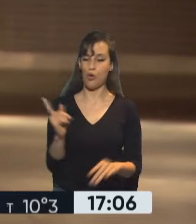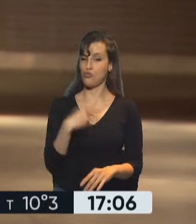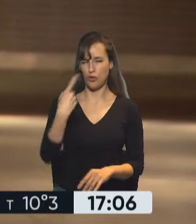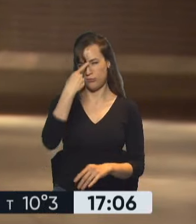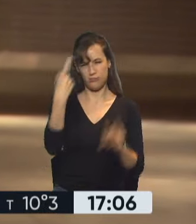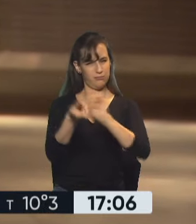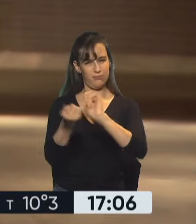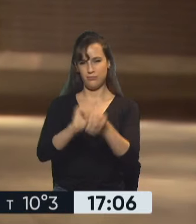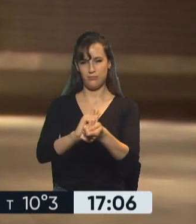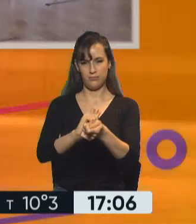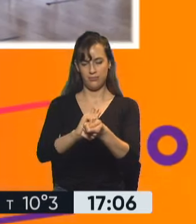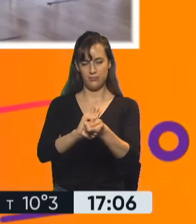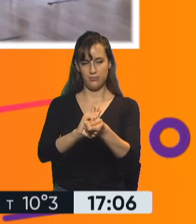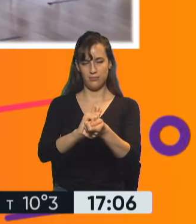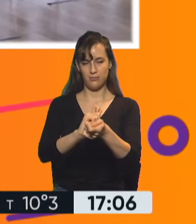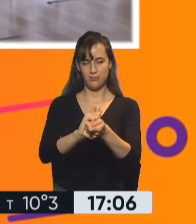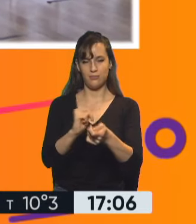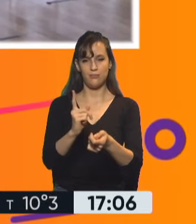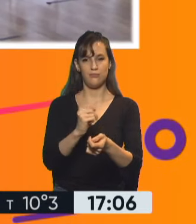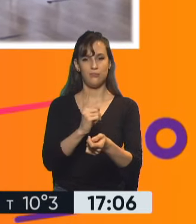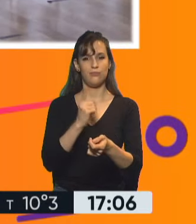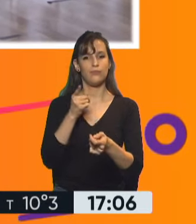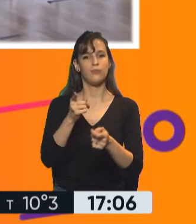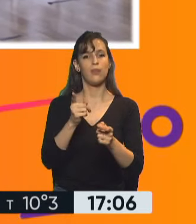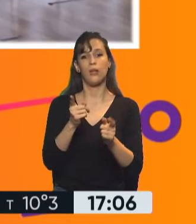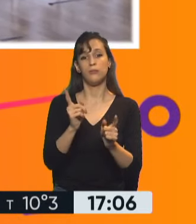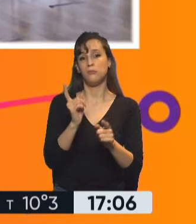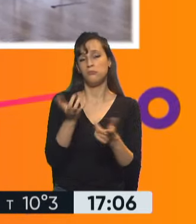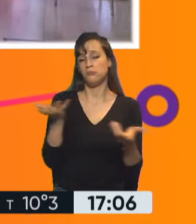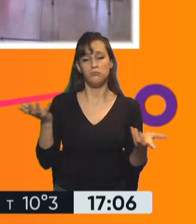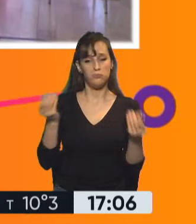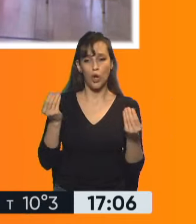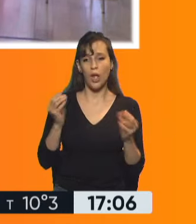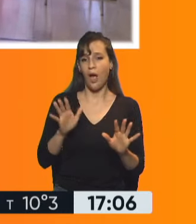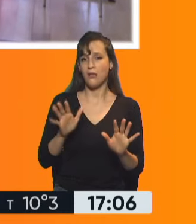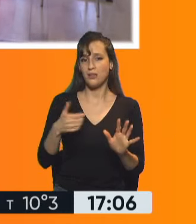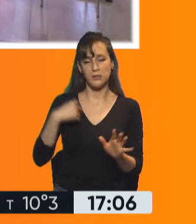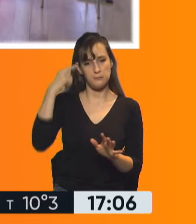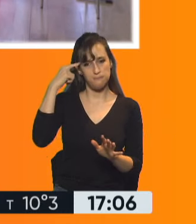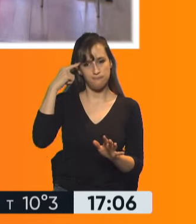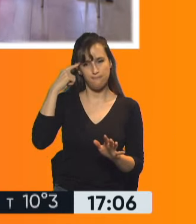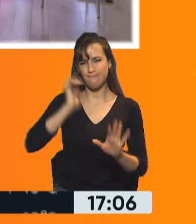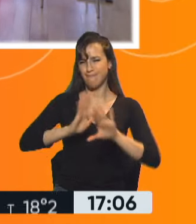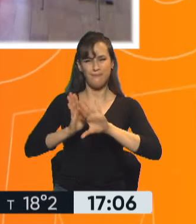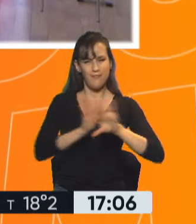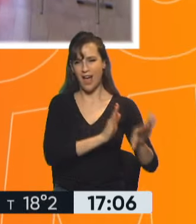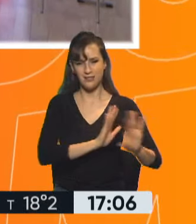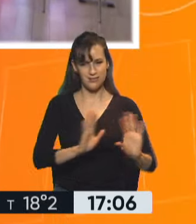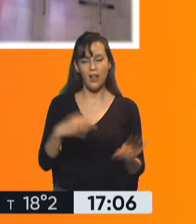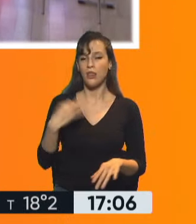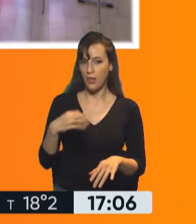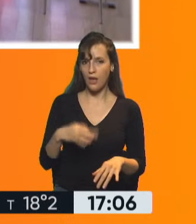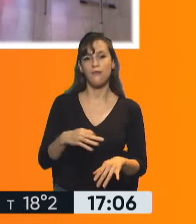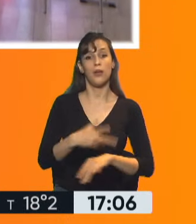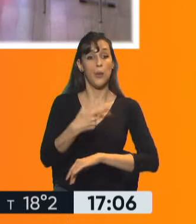también es parte de una postura que tenemos de la vida, pero también de la salud, que hay que salir de la casa luego